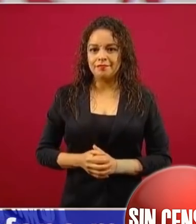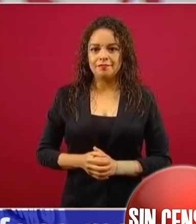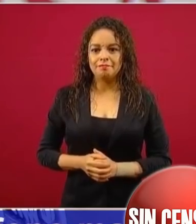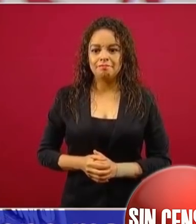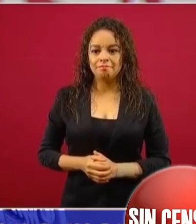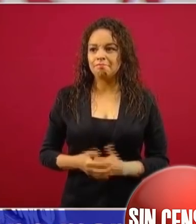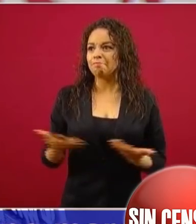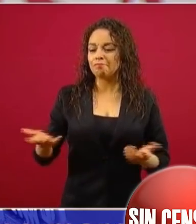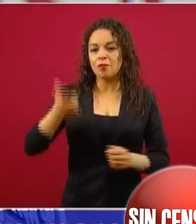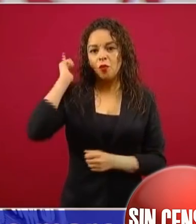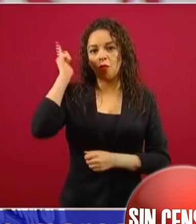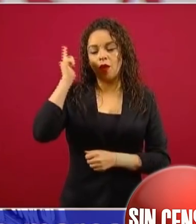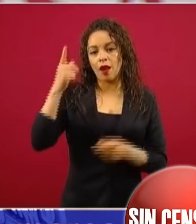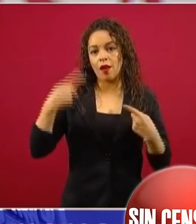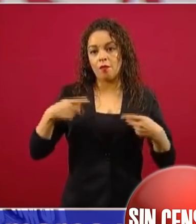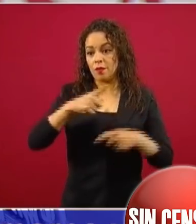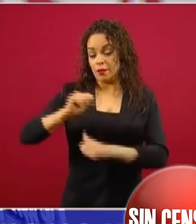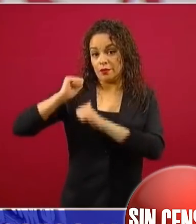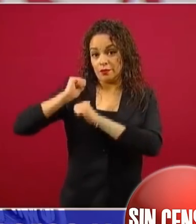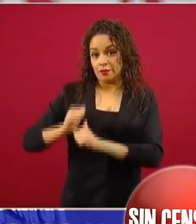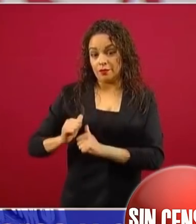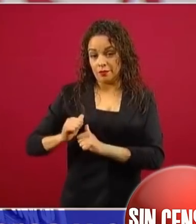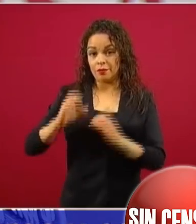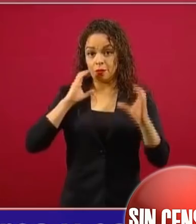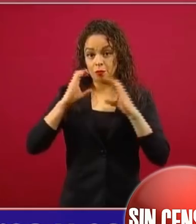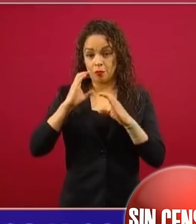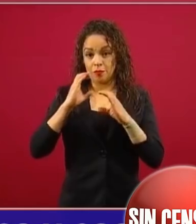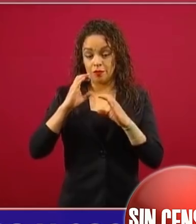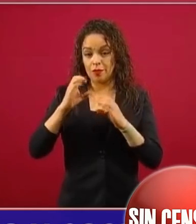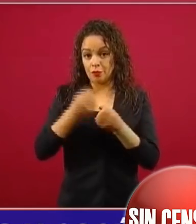encargados de comunicación social explicaran aquí,